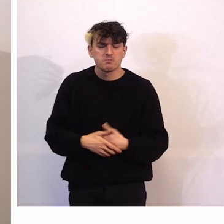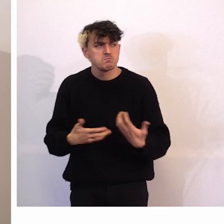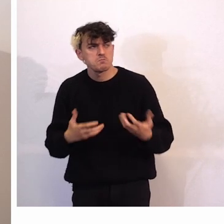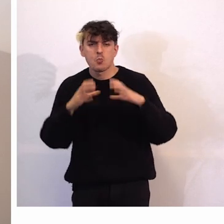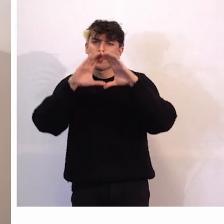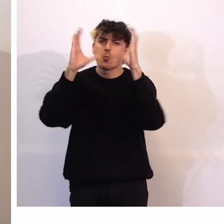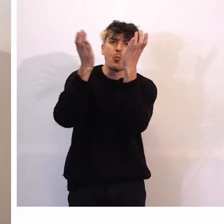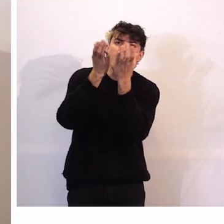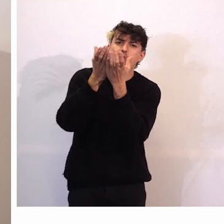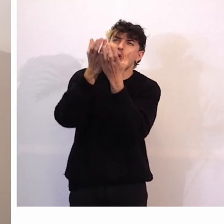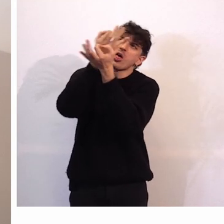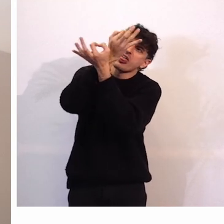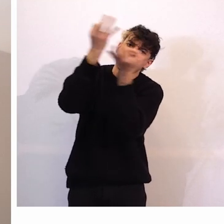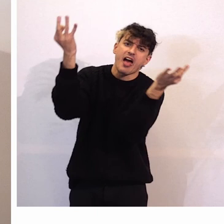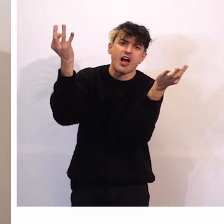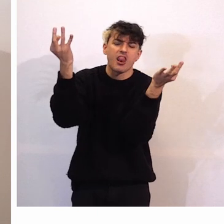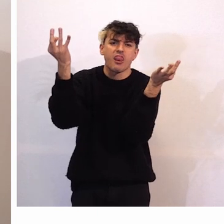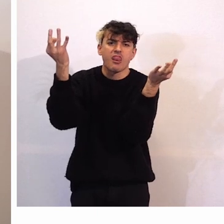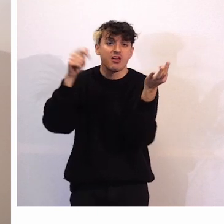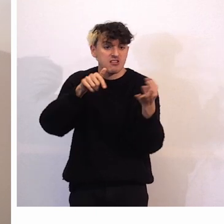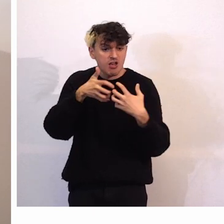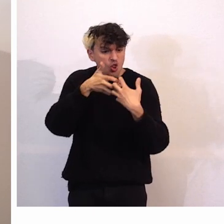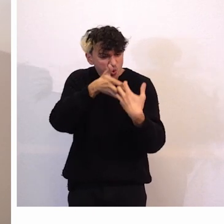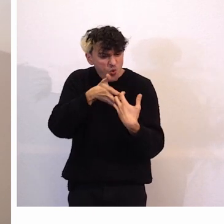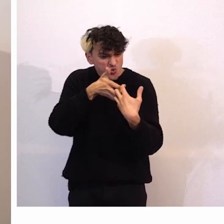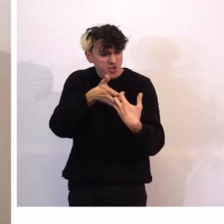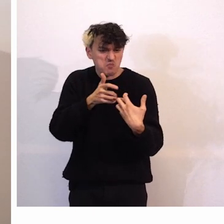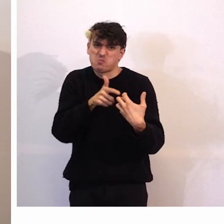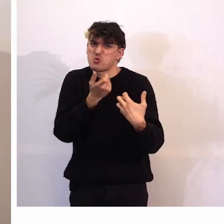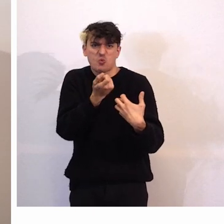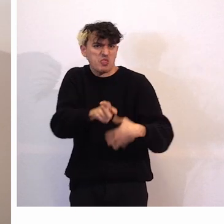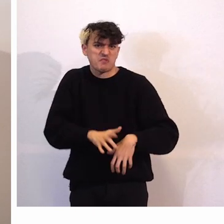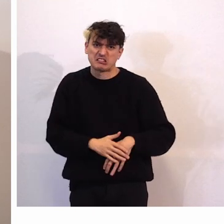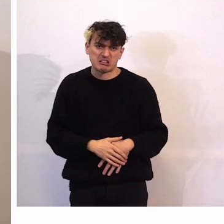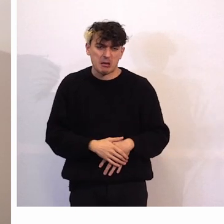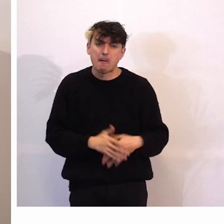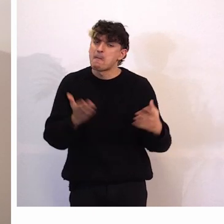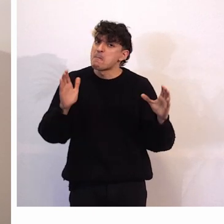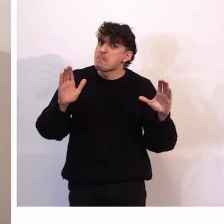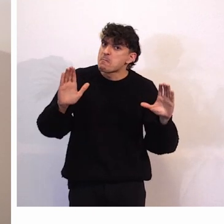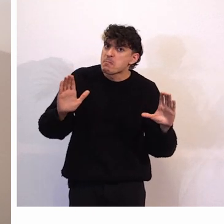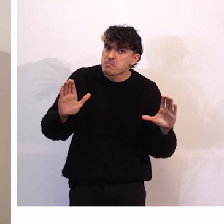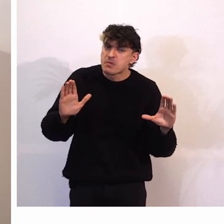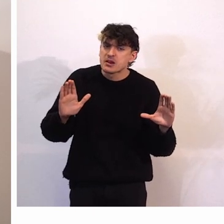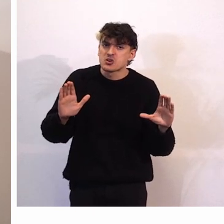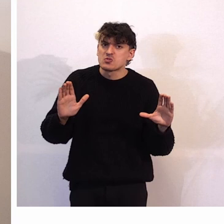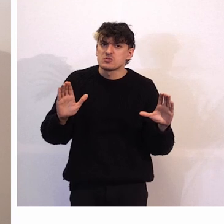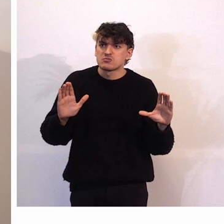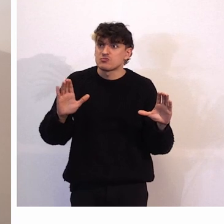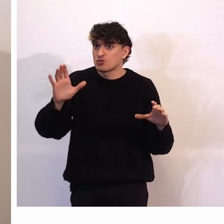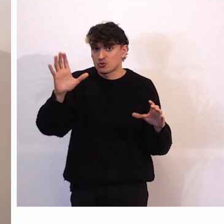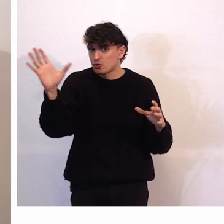esta lucha no habría sido necesaria. Pero todos los que estamos